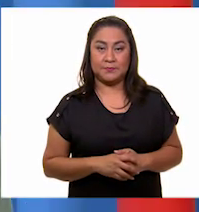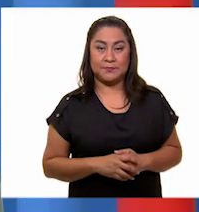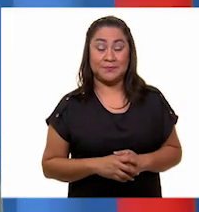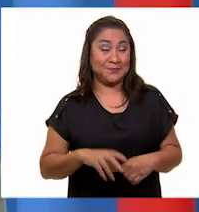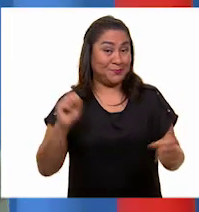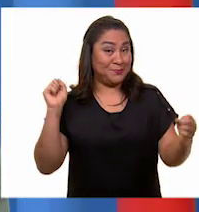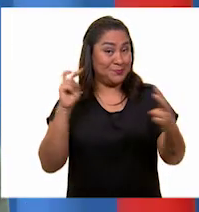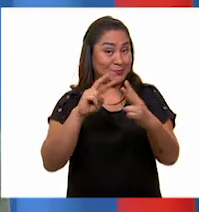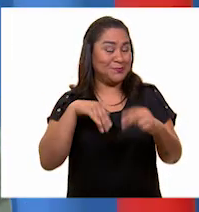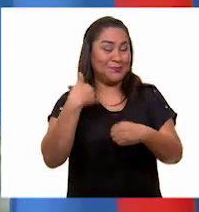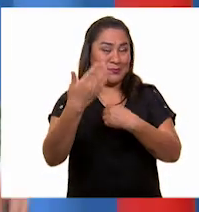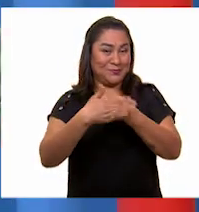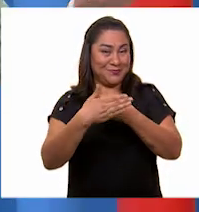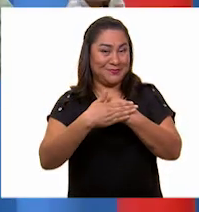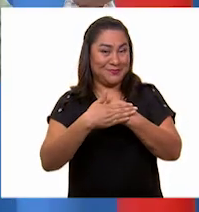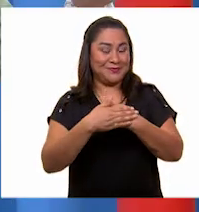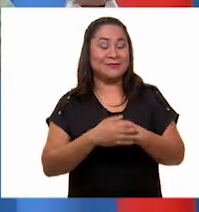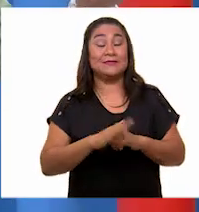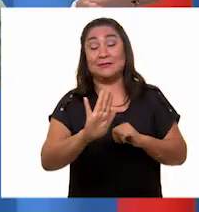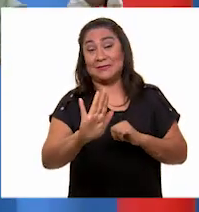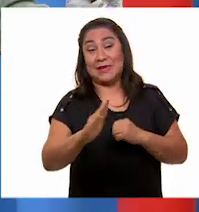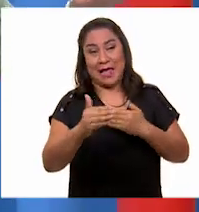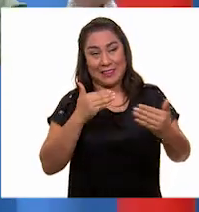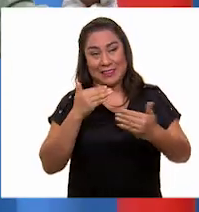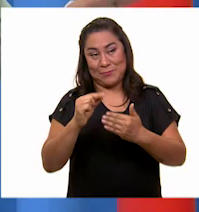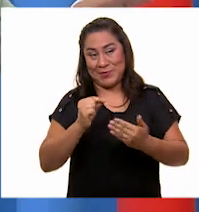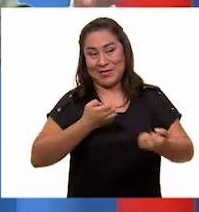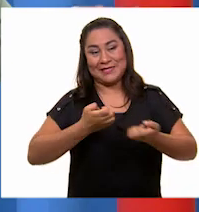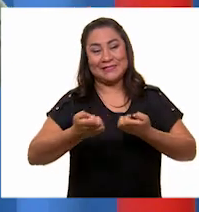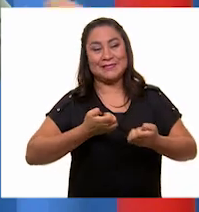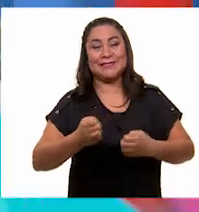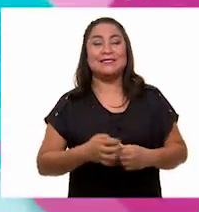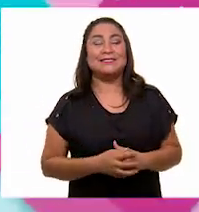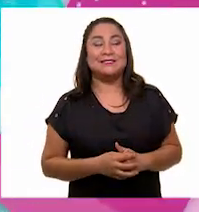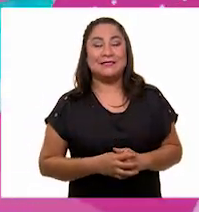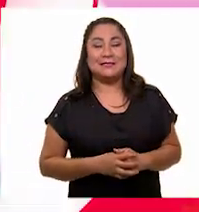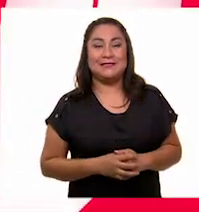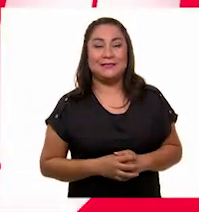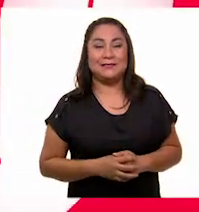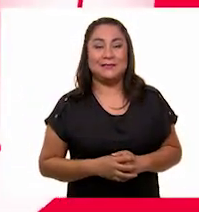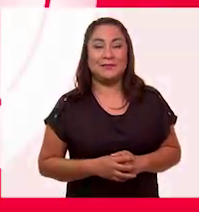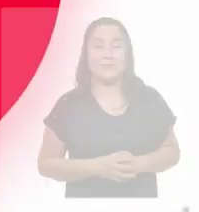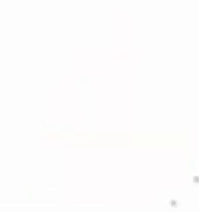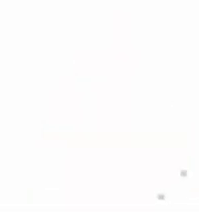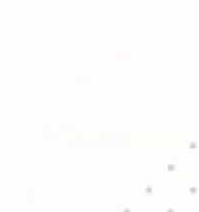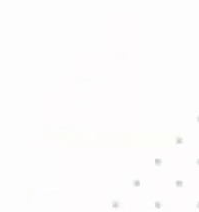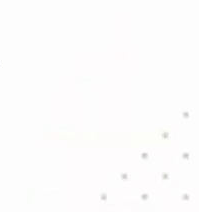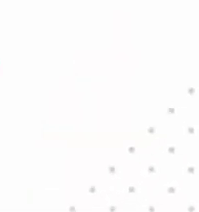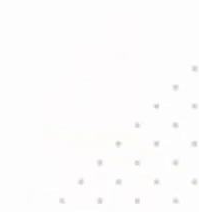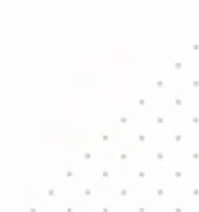Nos vemos hasta la próxima. Pero antes, a movernos un poco.